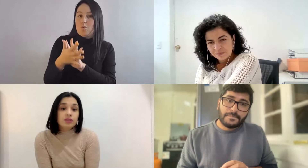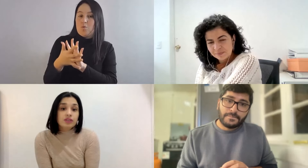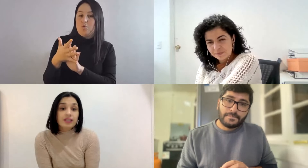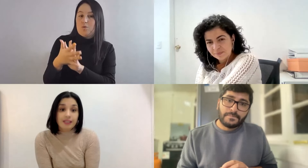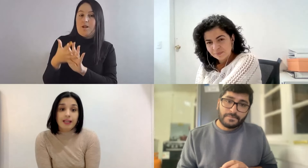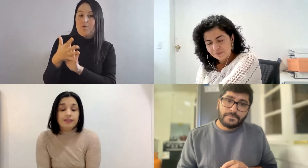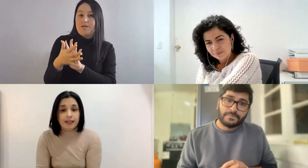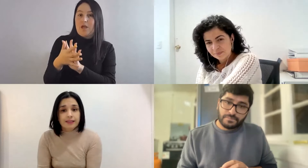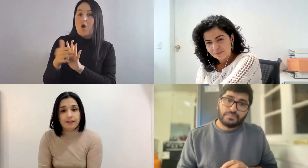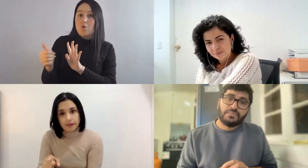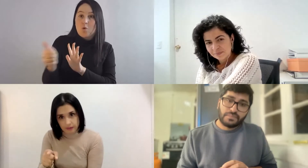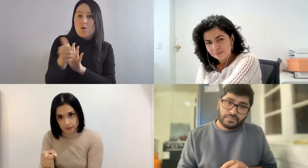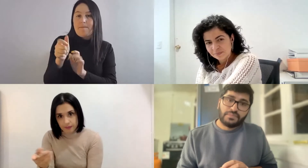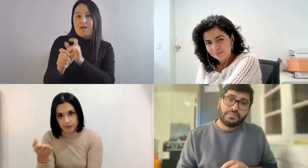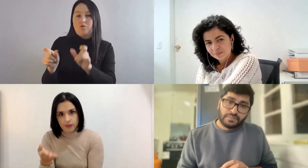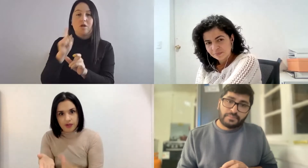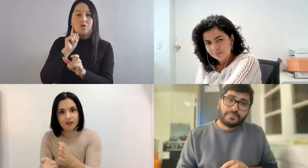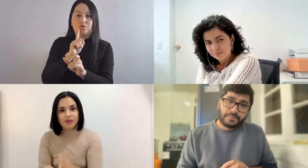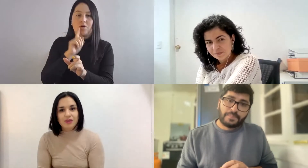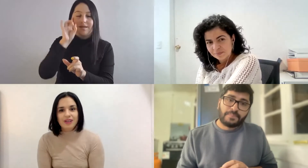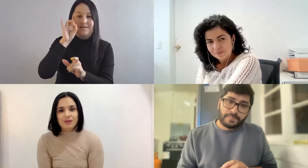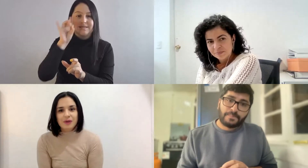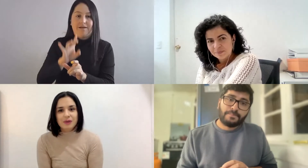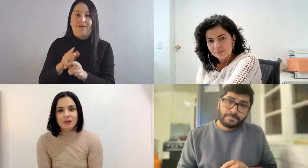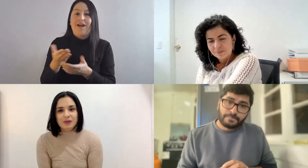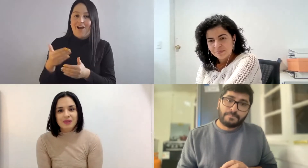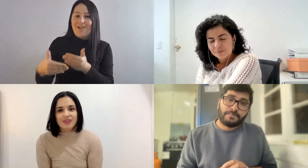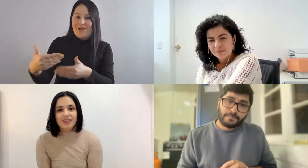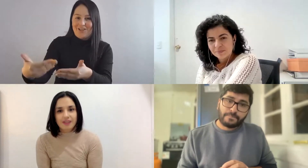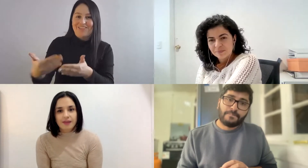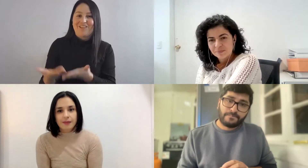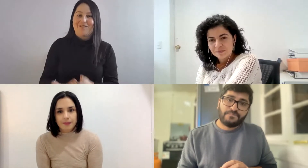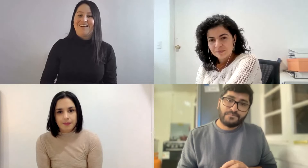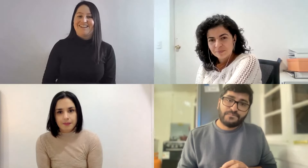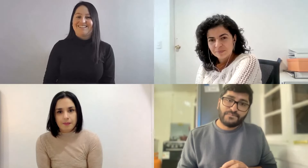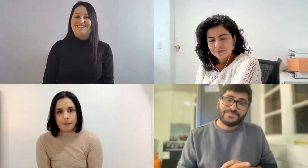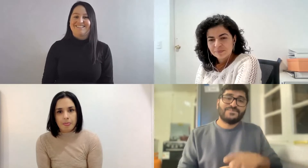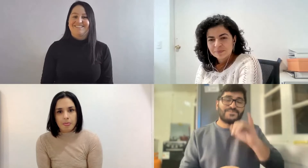las personas sordas en general sí la saben. Ahora continúa Tomás con su...